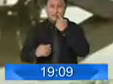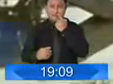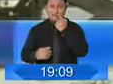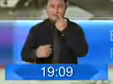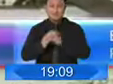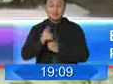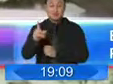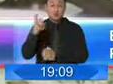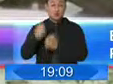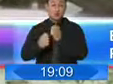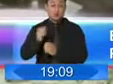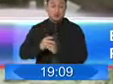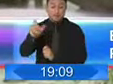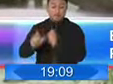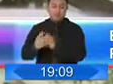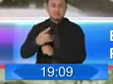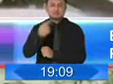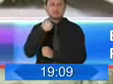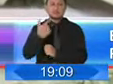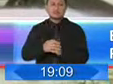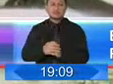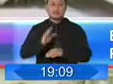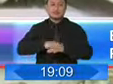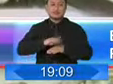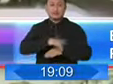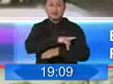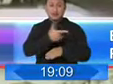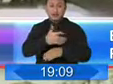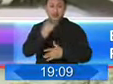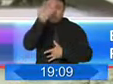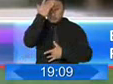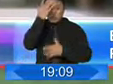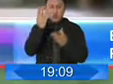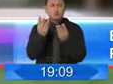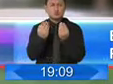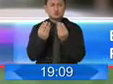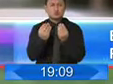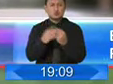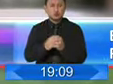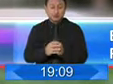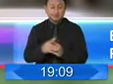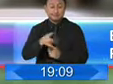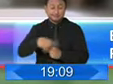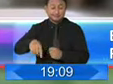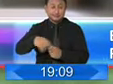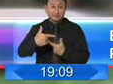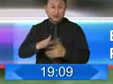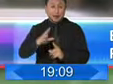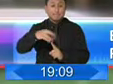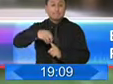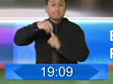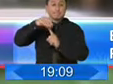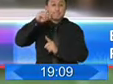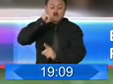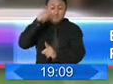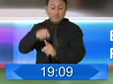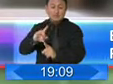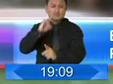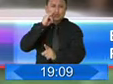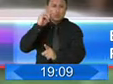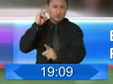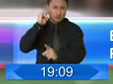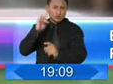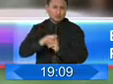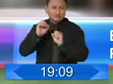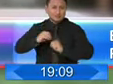señalan los habitantes, es precisamente la proliferación de enfermedades, mismas que atacan principalmente a los niños